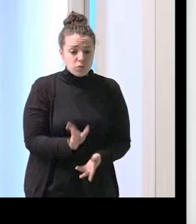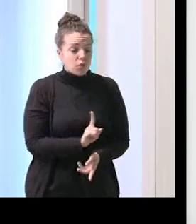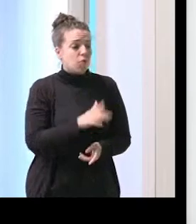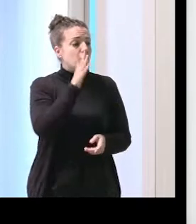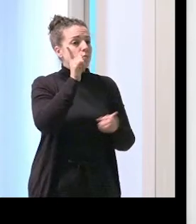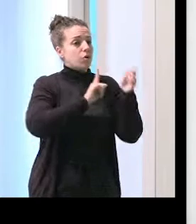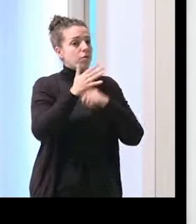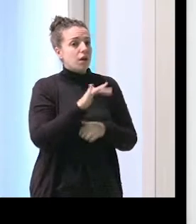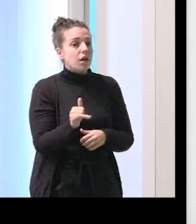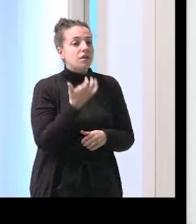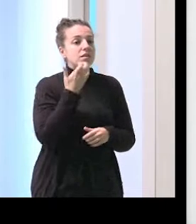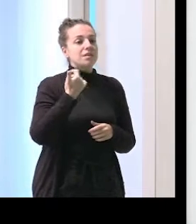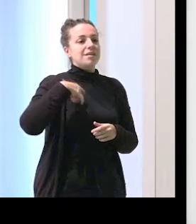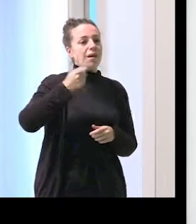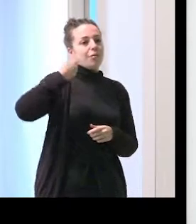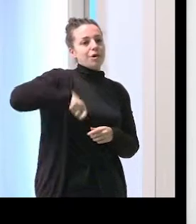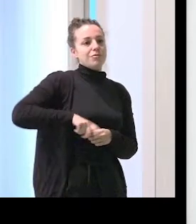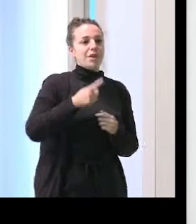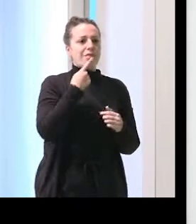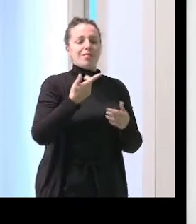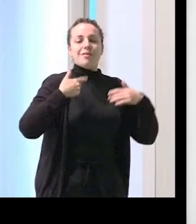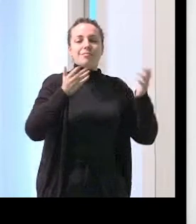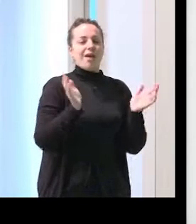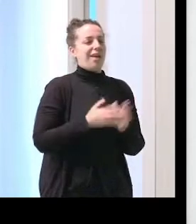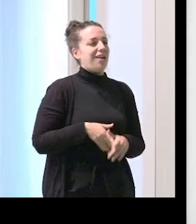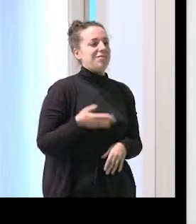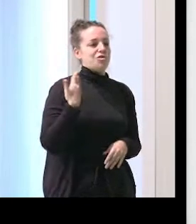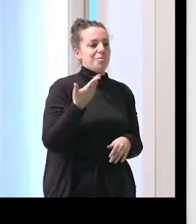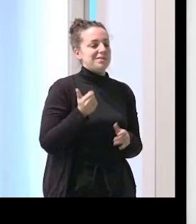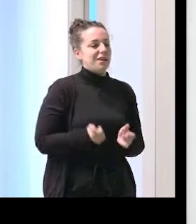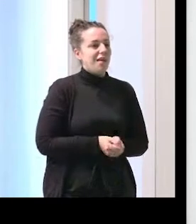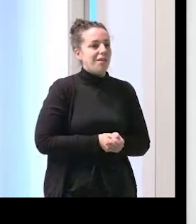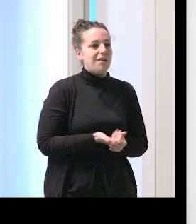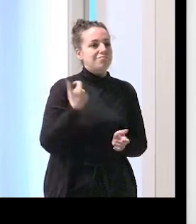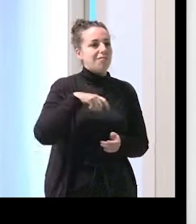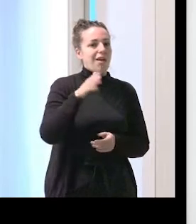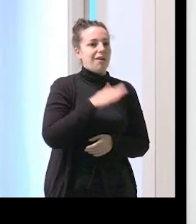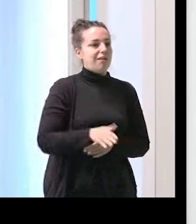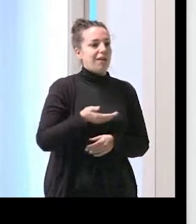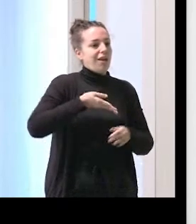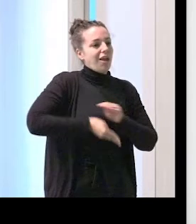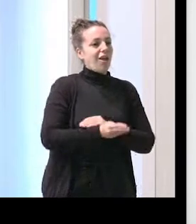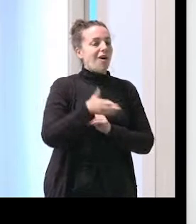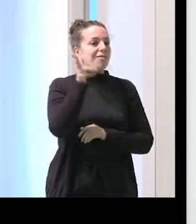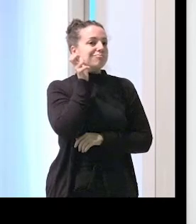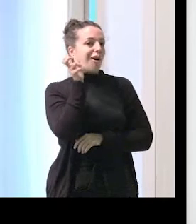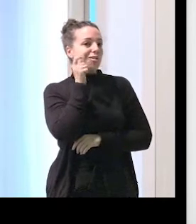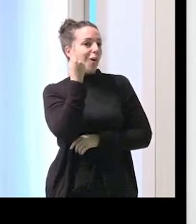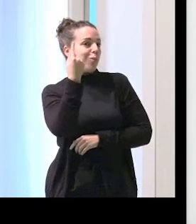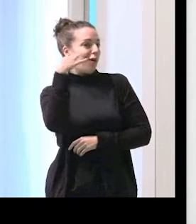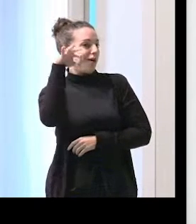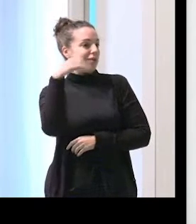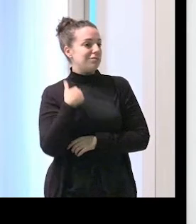problema, y van donde el profesional, y el profesional le dice, no pasa nada, su hijo ya oye por un oído, no se preocupe, que esto